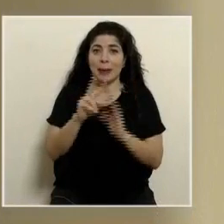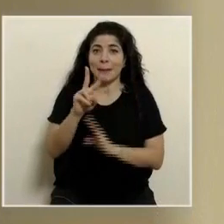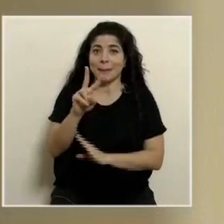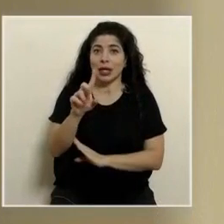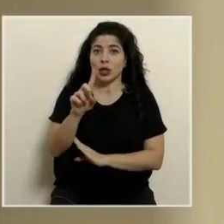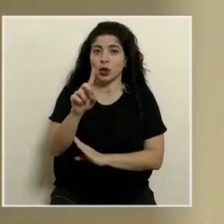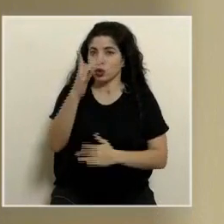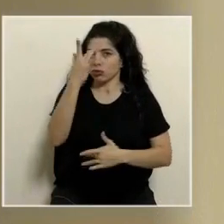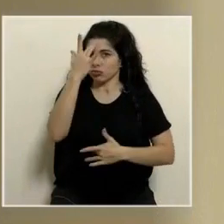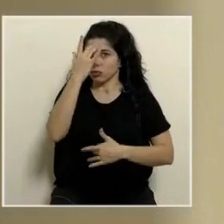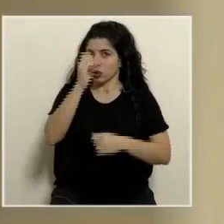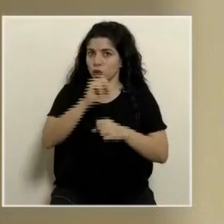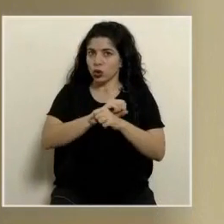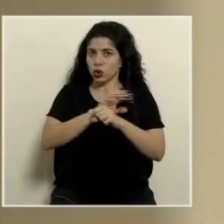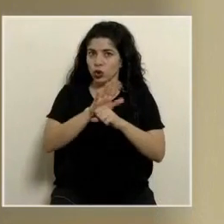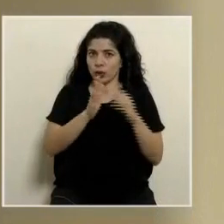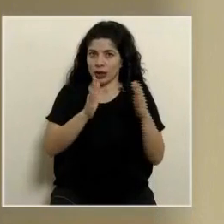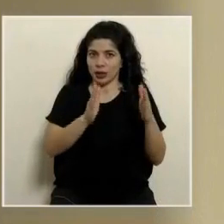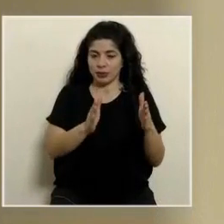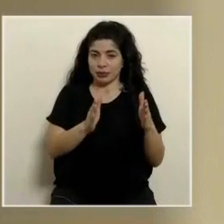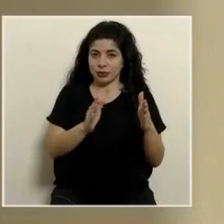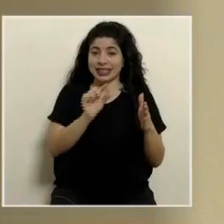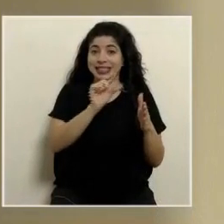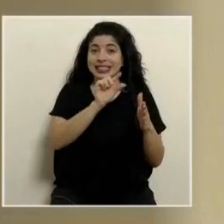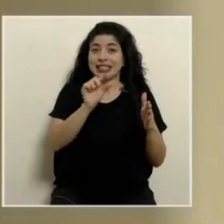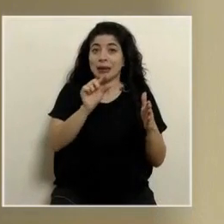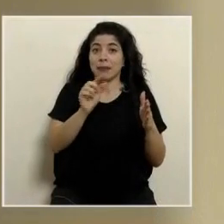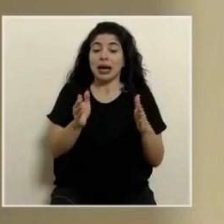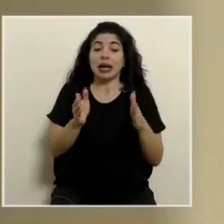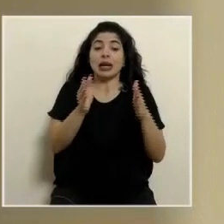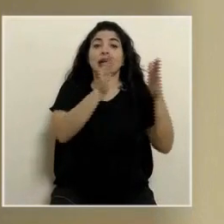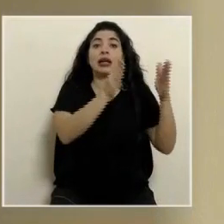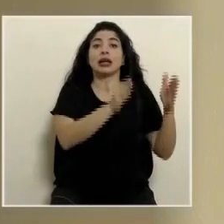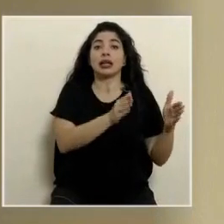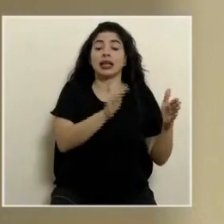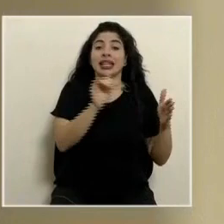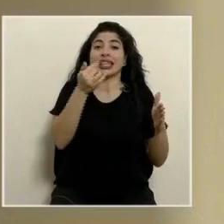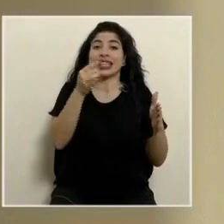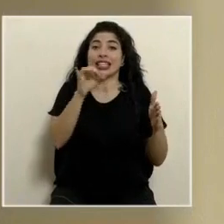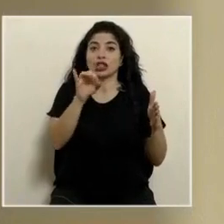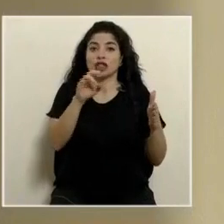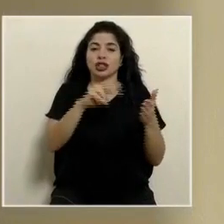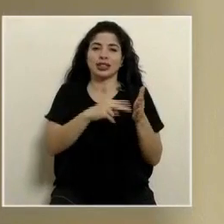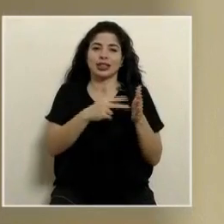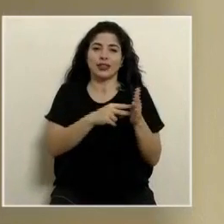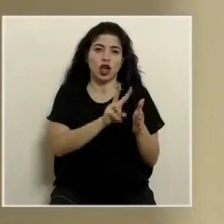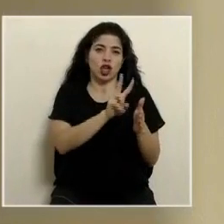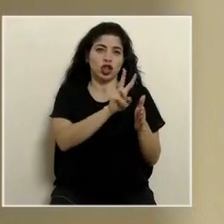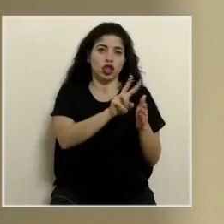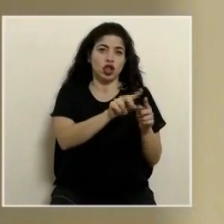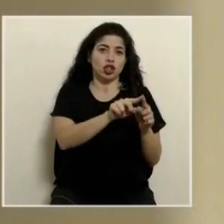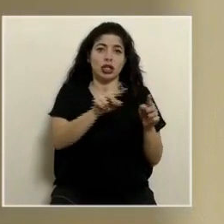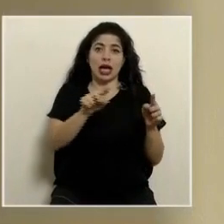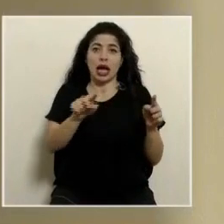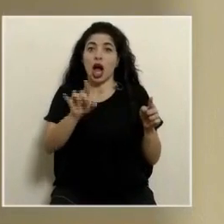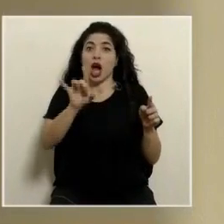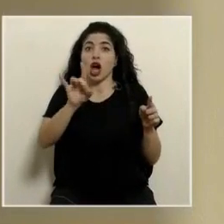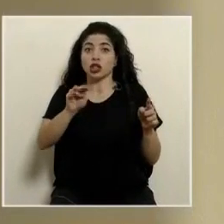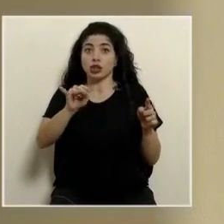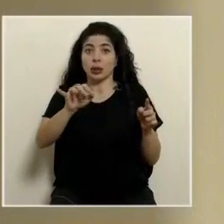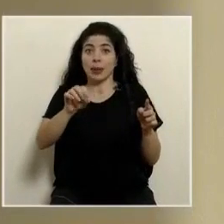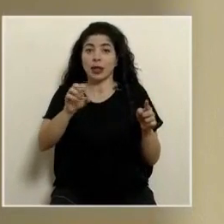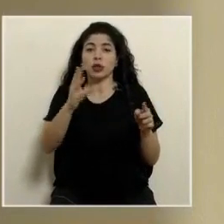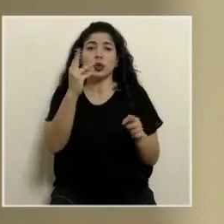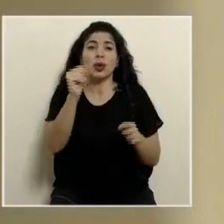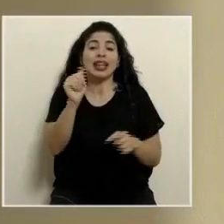18.021 casos de COVID. La semana 18, o sea, justo la semana del 2 al 8 de mayo,